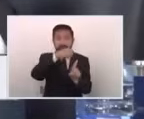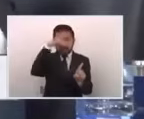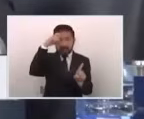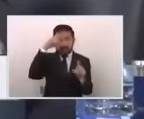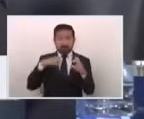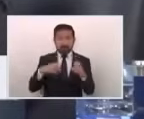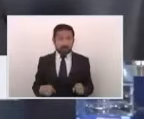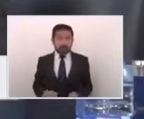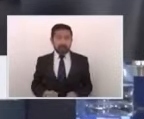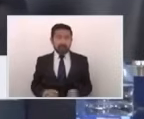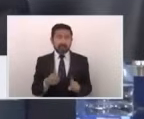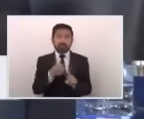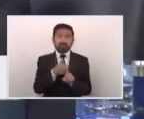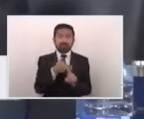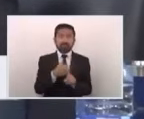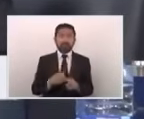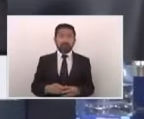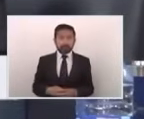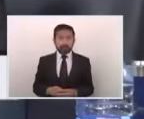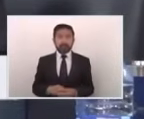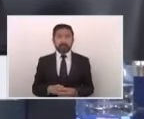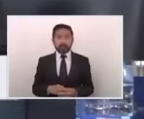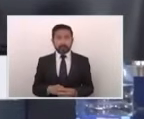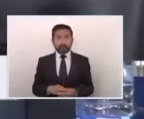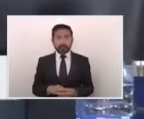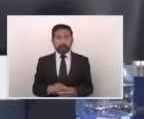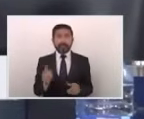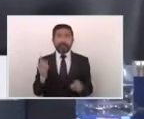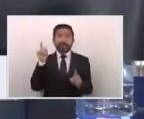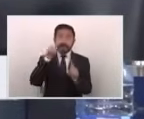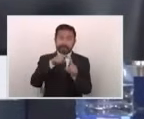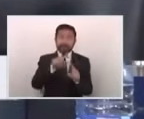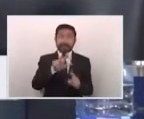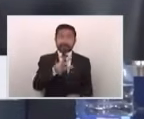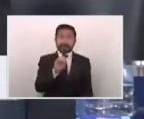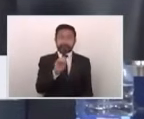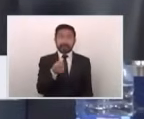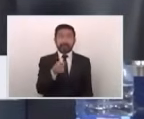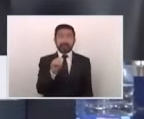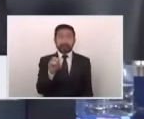público, porque ellos así veían eso. Hasta